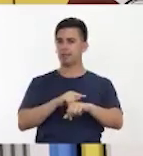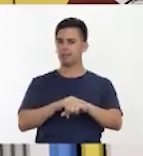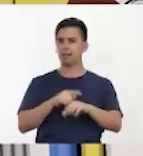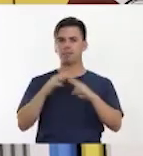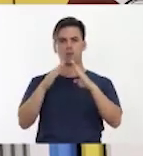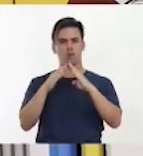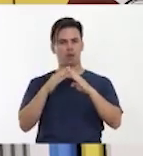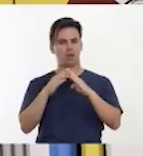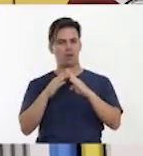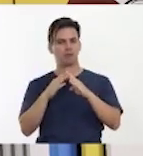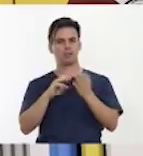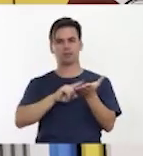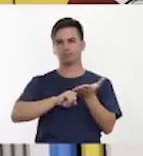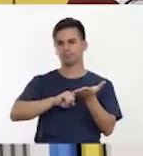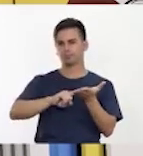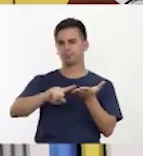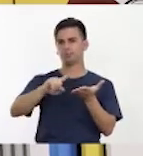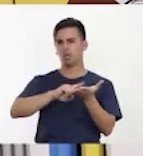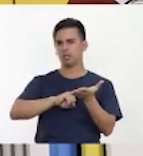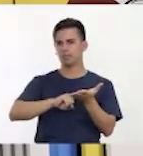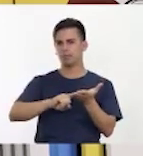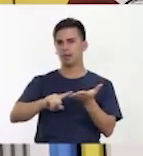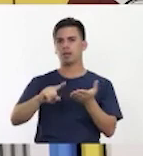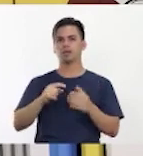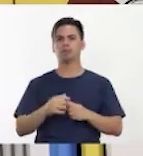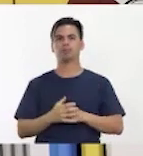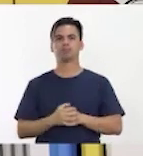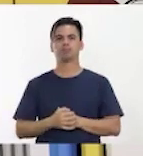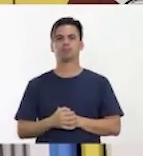tiempo, para que no tengan que